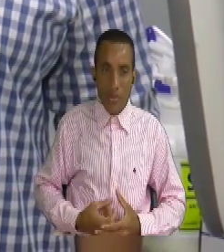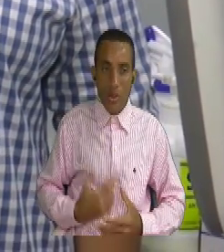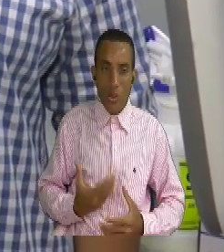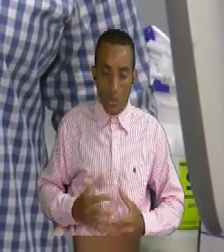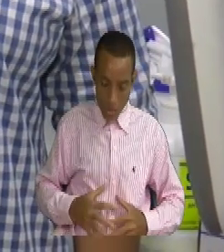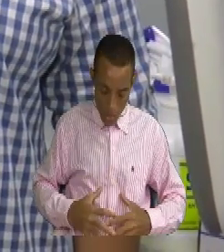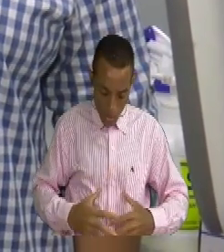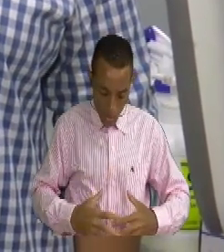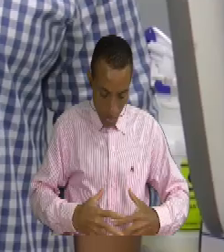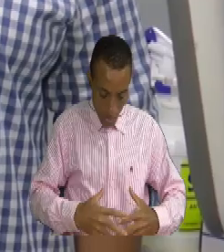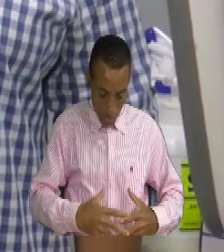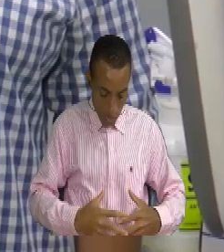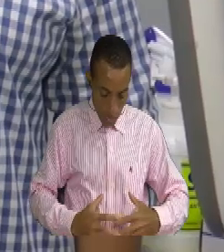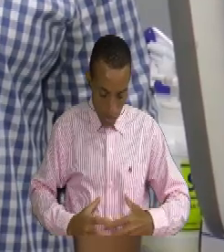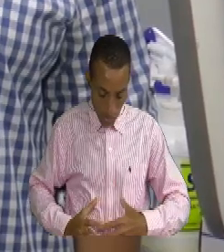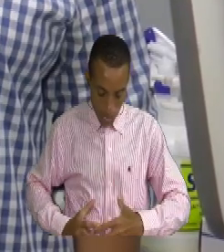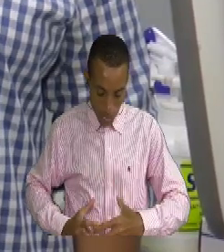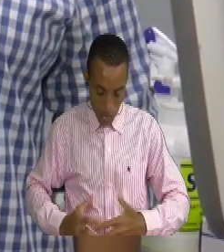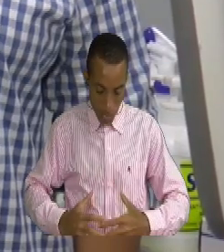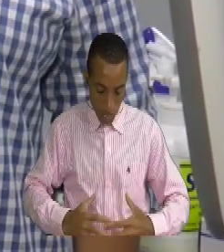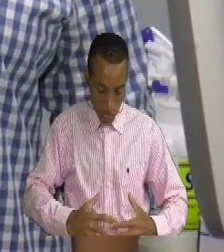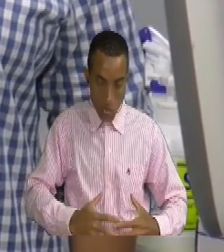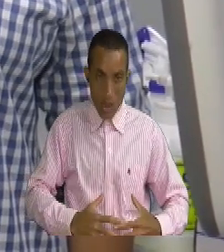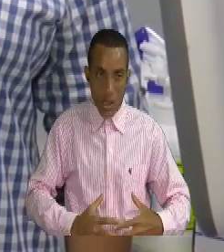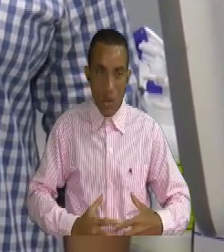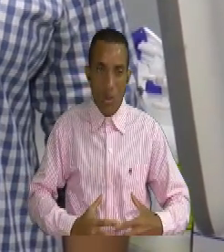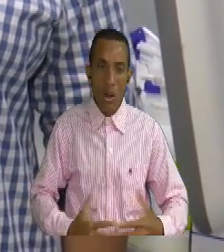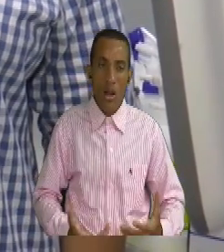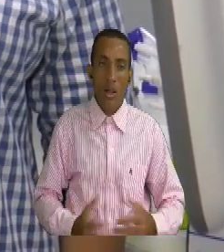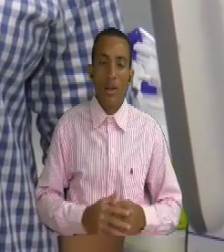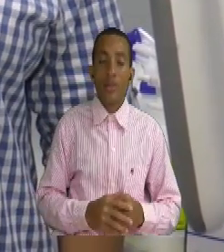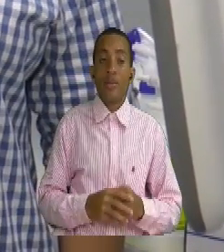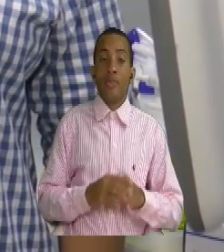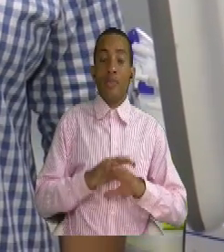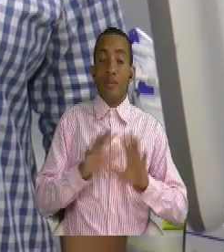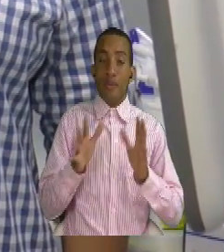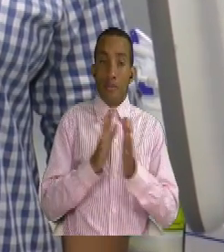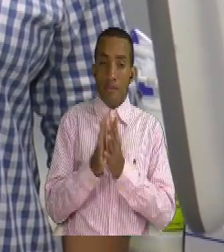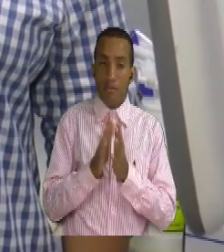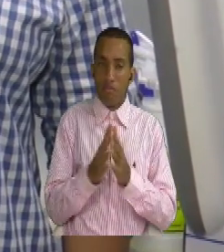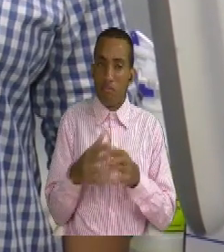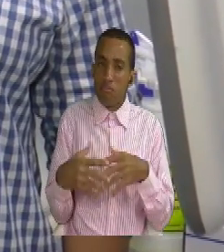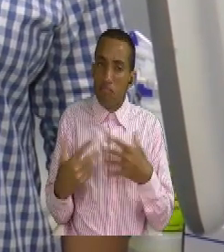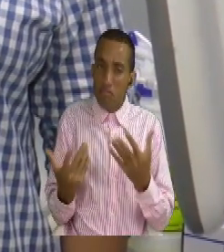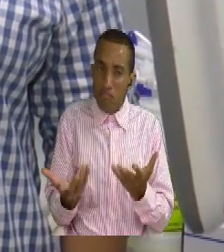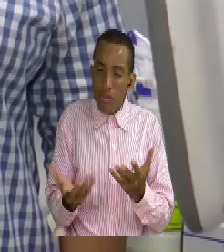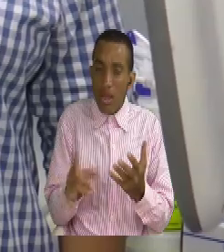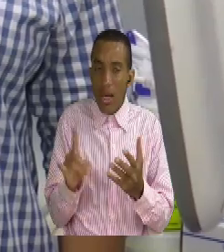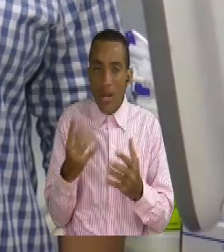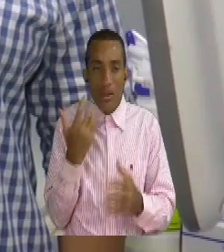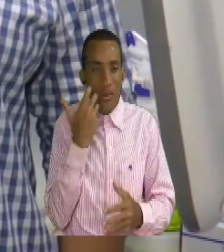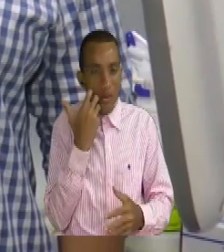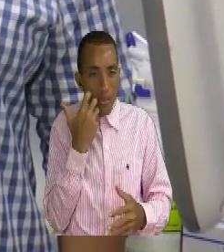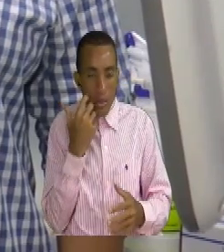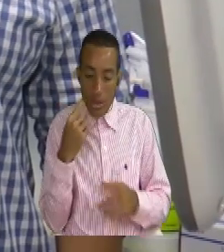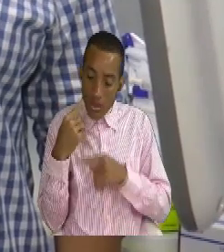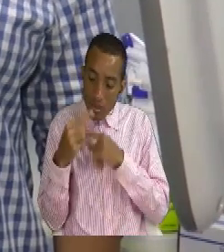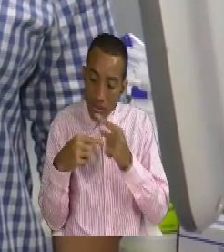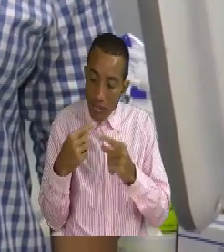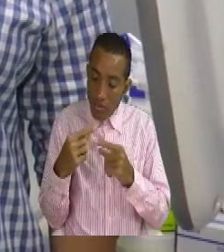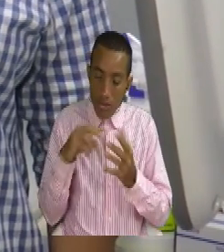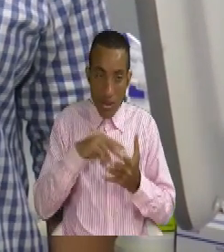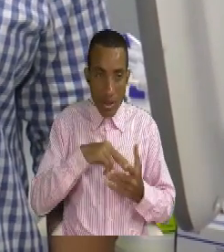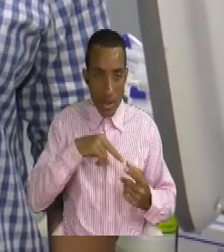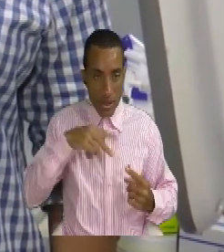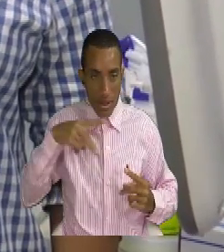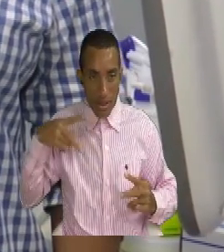dentro del primer trimestre es importante hacer la ecografía de tamizaje, que es la que miramos qué tan probable es que tenga alguna enfermedad genética durante el embarazo o al